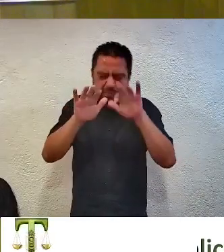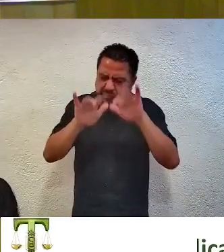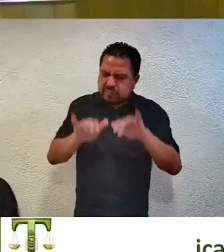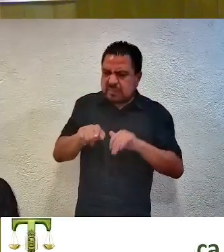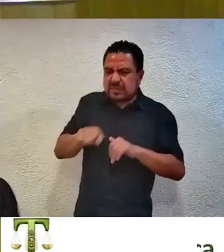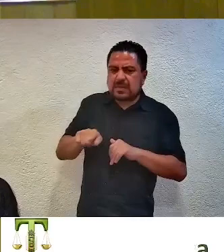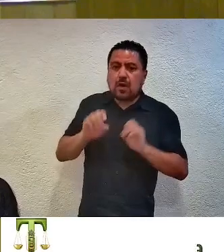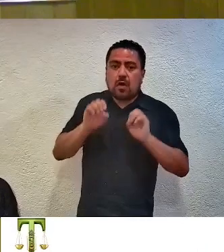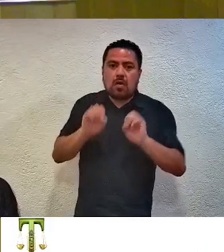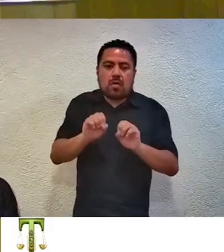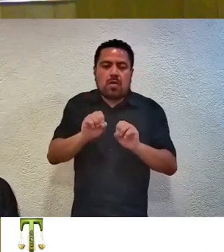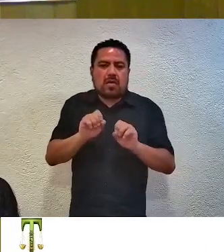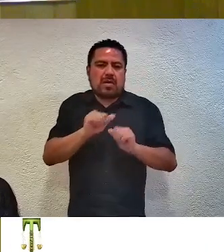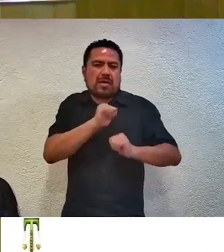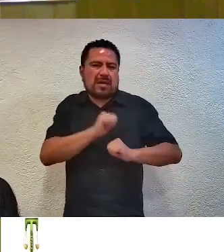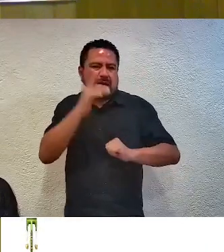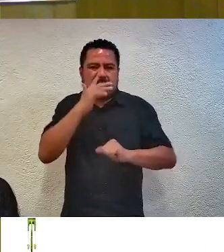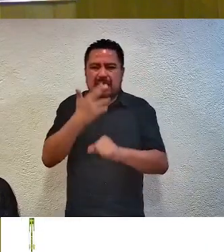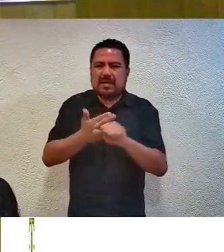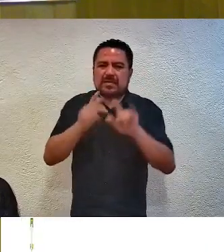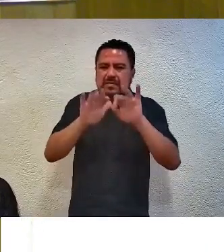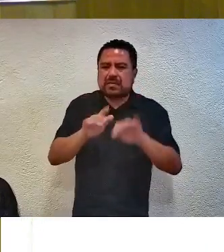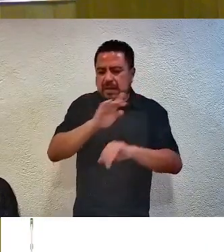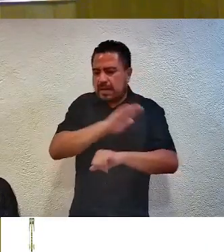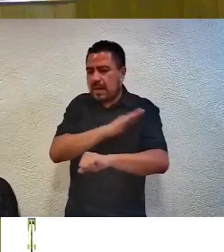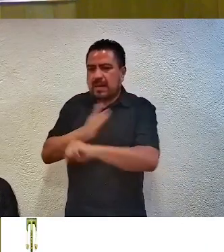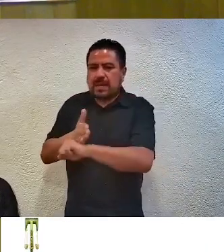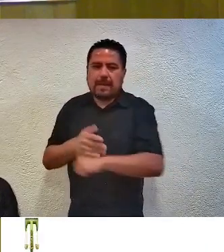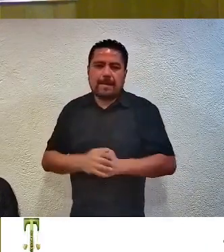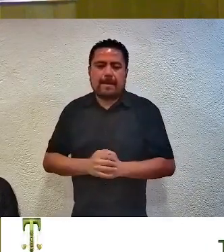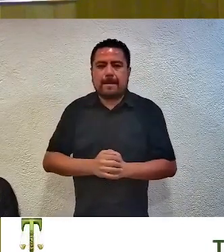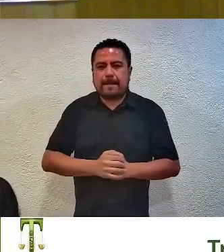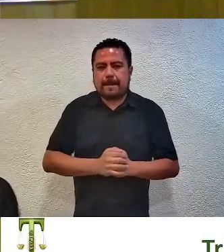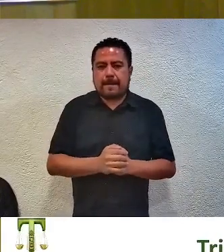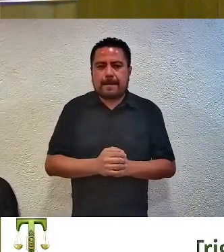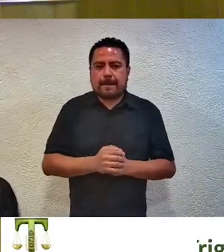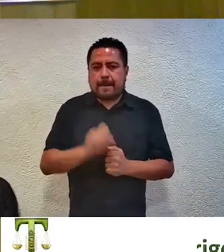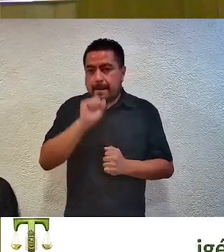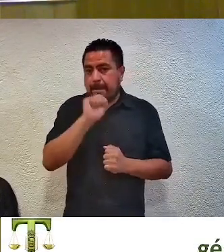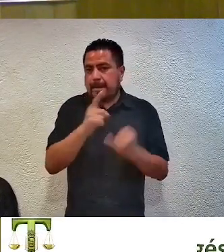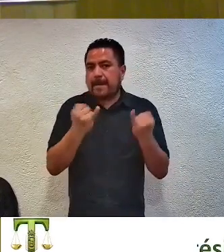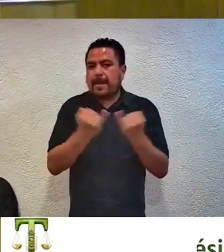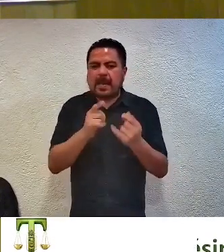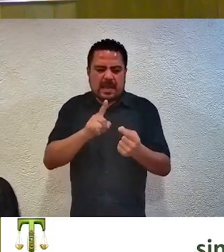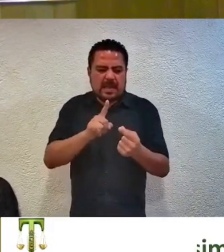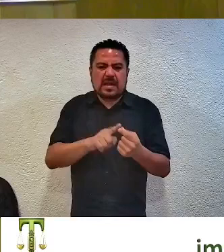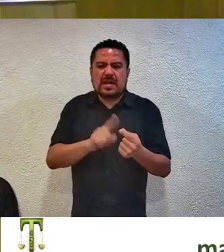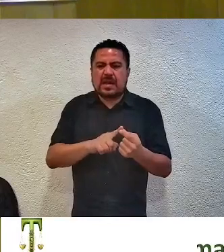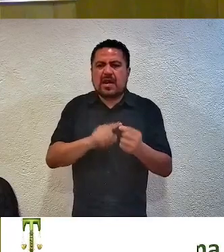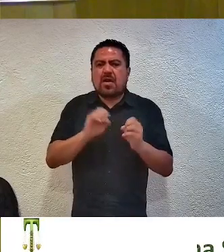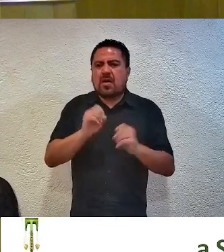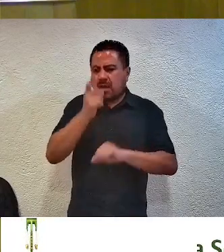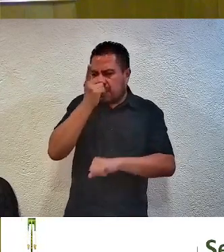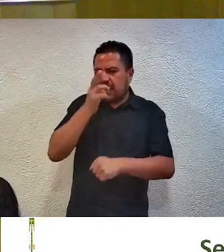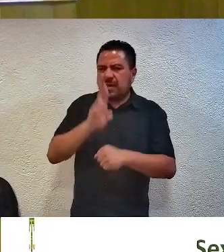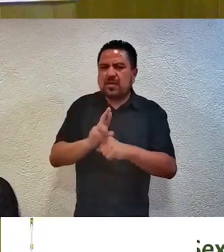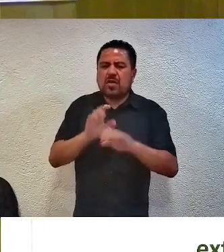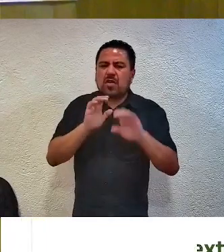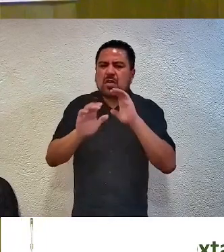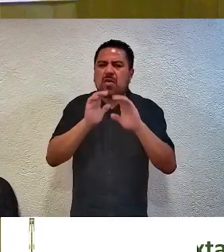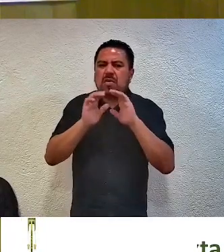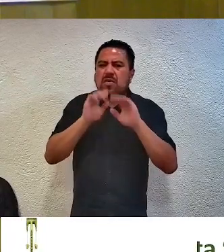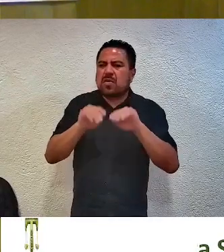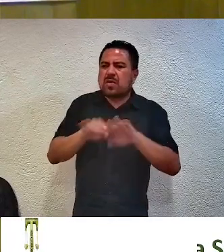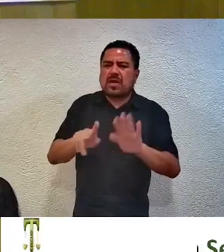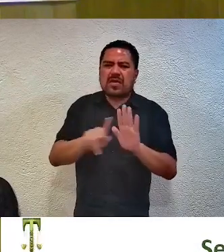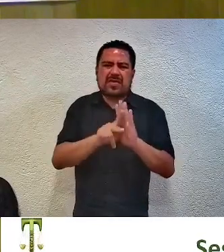o expresiones materias del procedimiento especial sancionador, así como quién era él o la directora del medio de comunicación